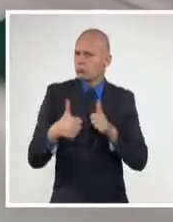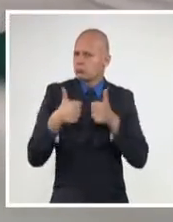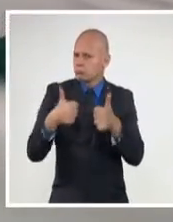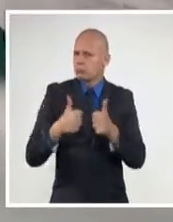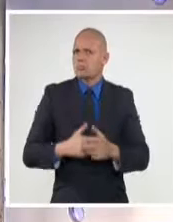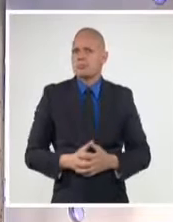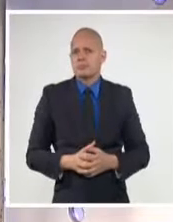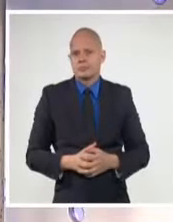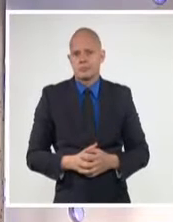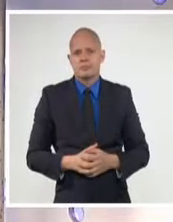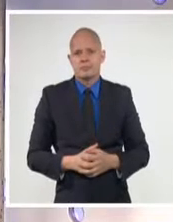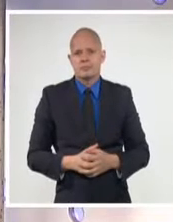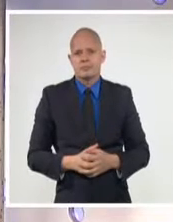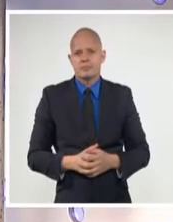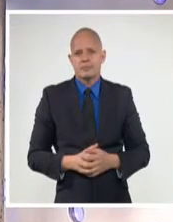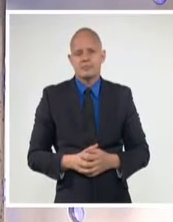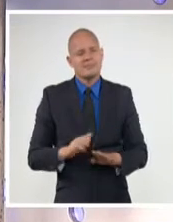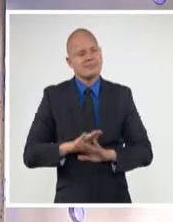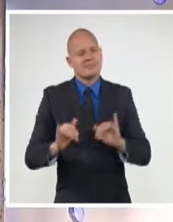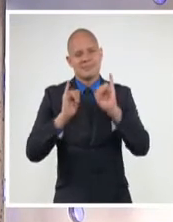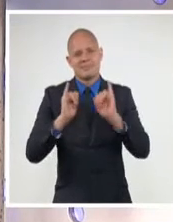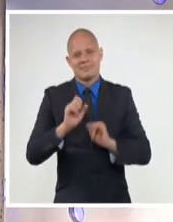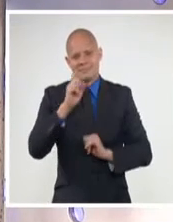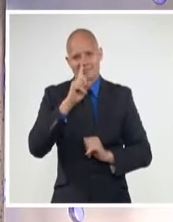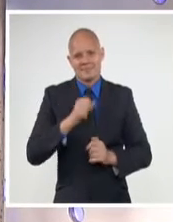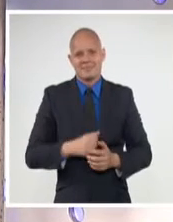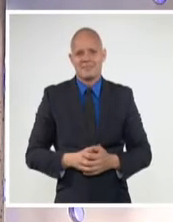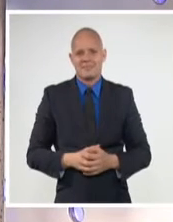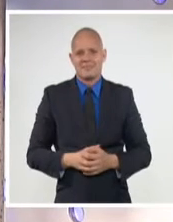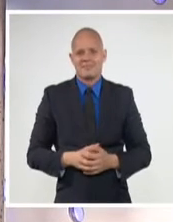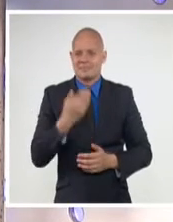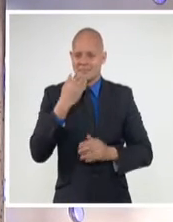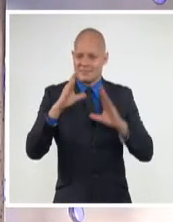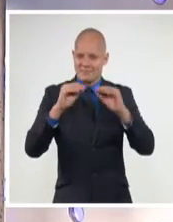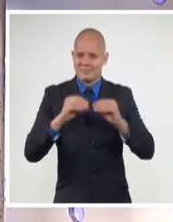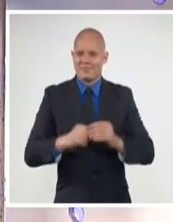constructivas. Y con esta información finalizan las notas culturales. Buenas noches.